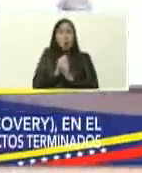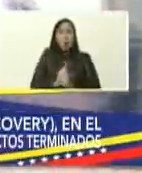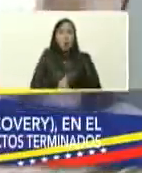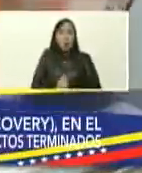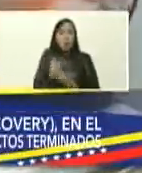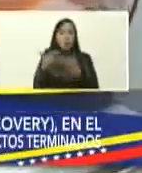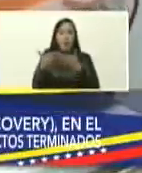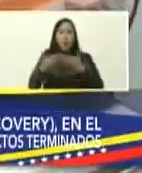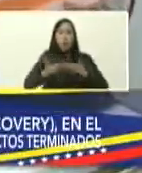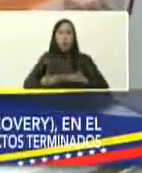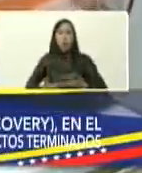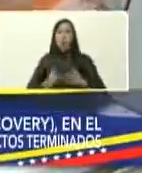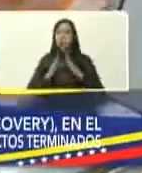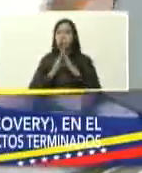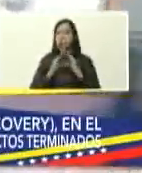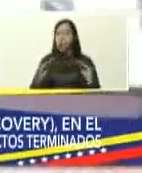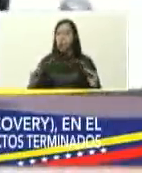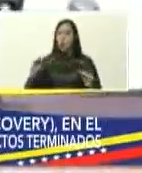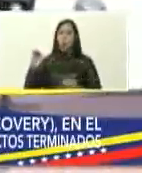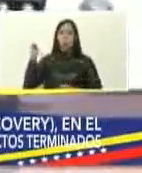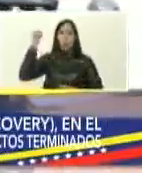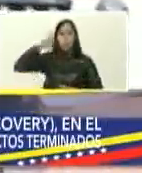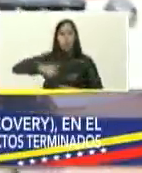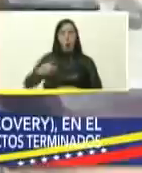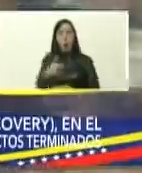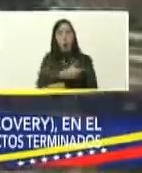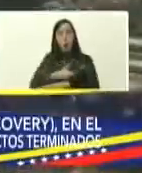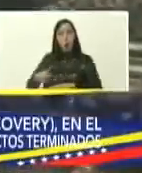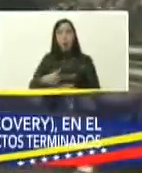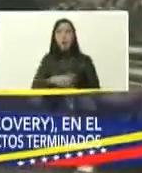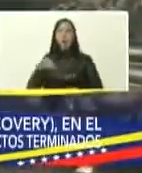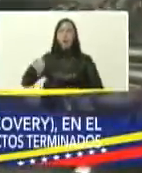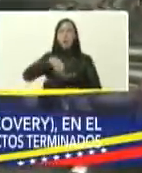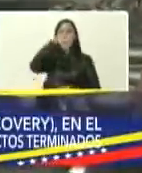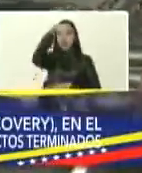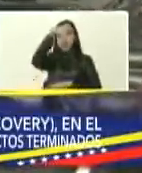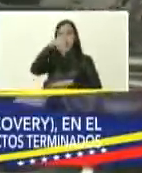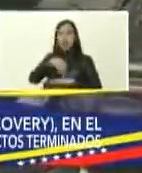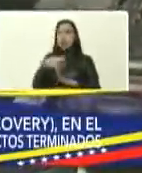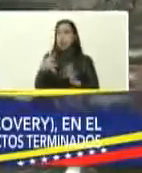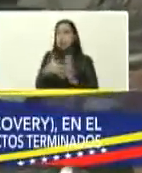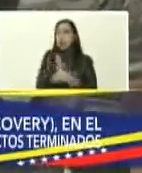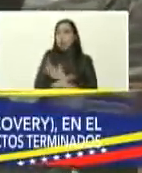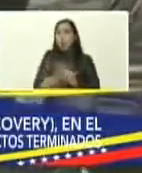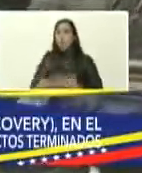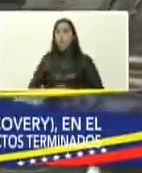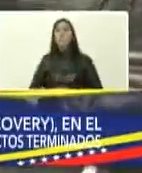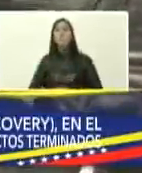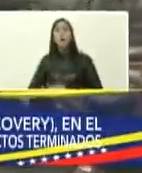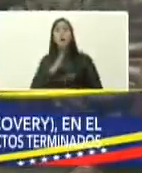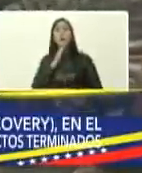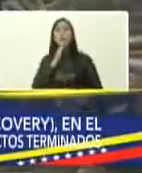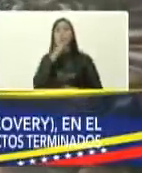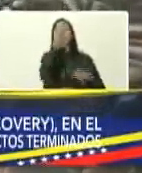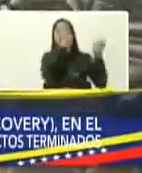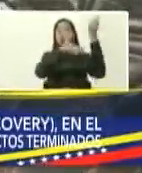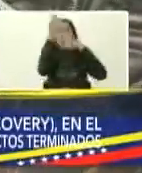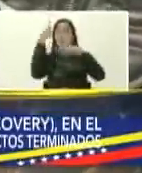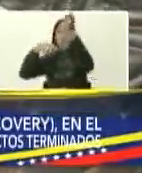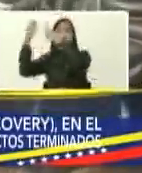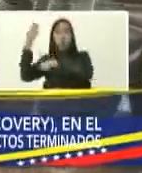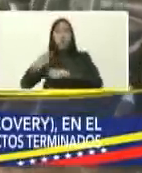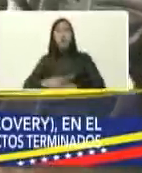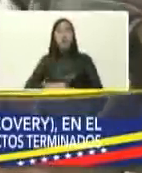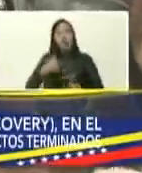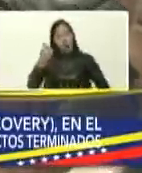nos ha dado todos estos años el gobierno nacional en el órgano que es el Banco de Comercio Exterior, y también el